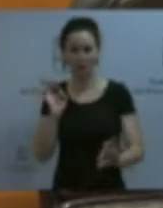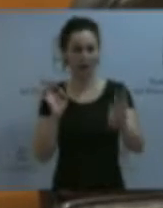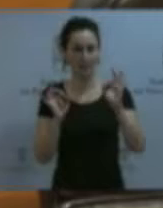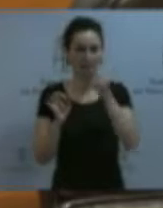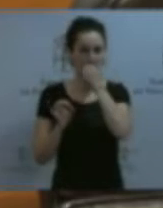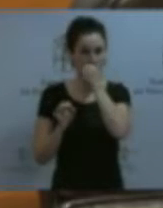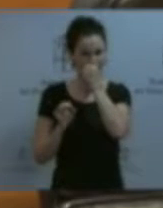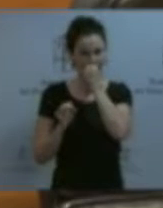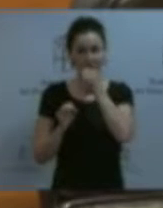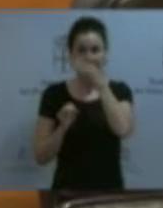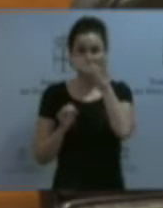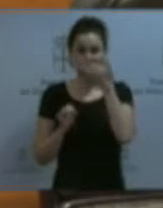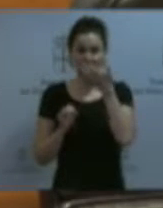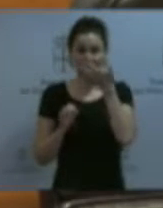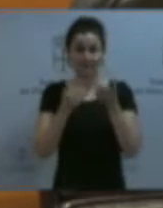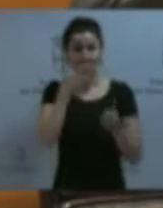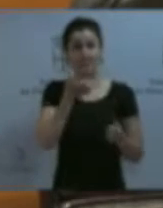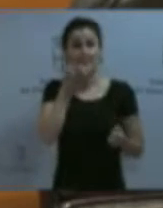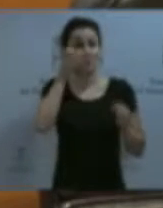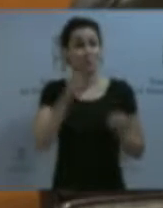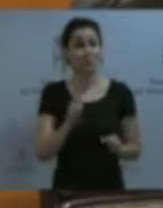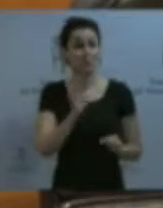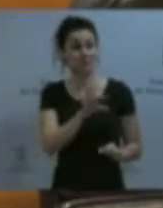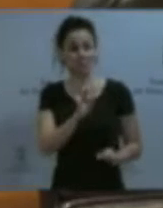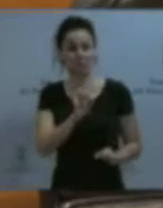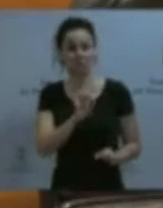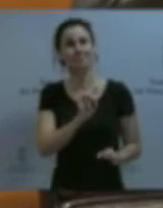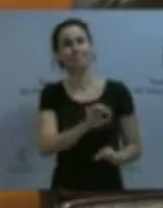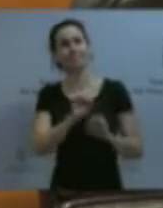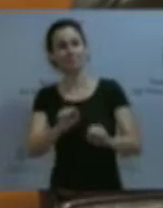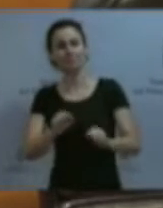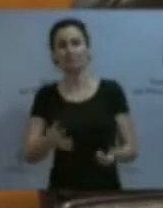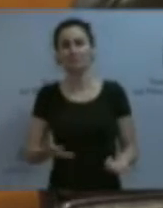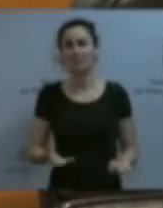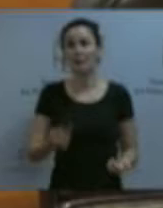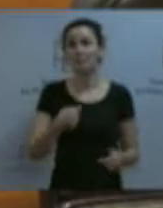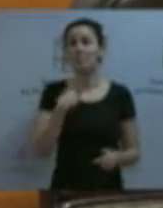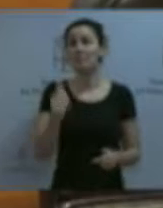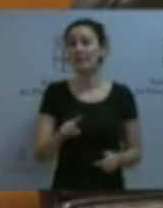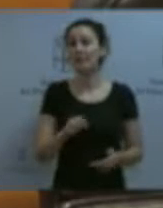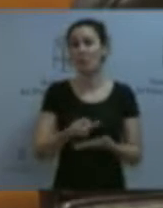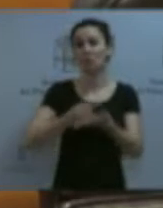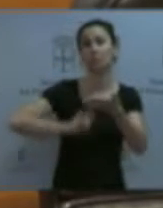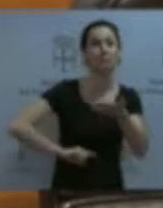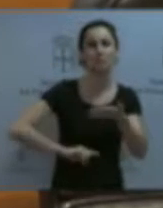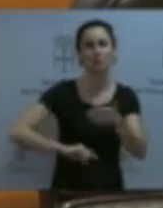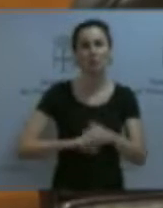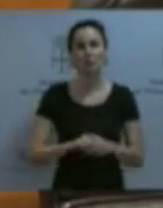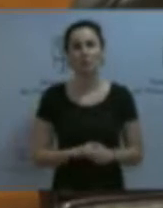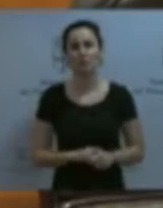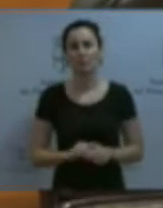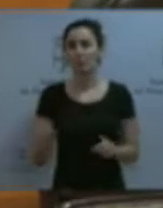caso, en el caso de rechazo del centro alternativo, el paciente pierde la prioridad ni pasa al final de la lista, quedando